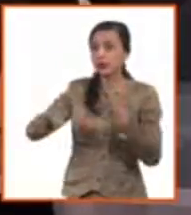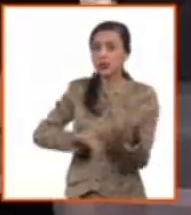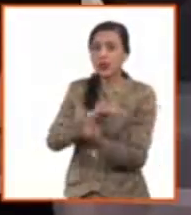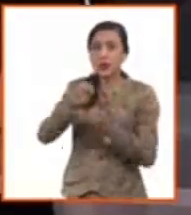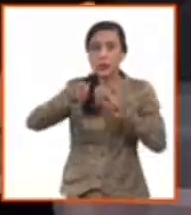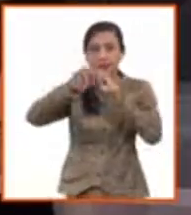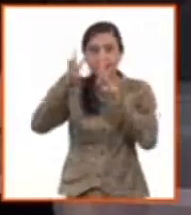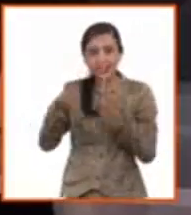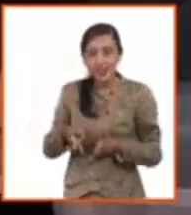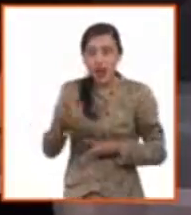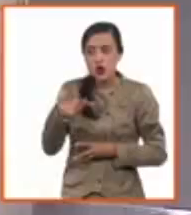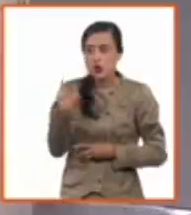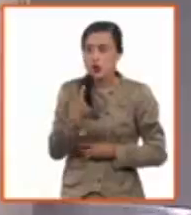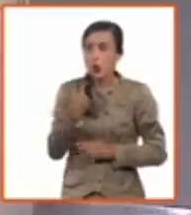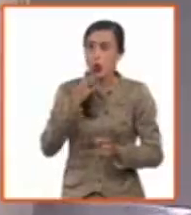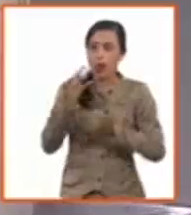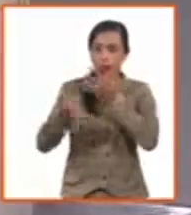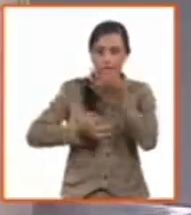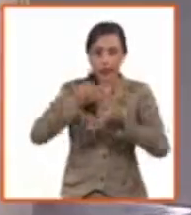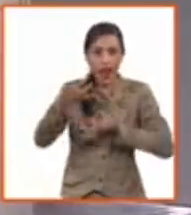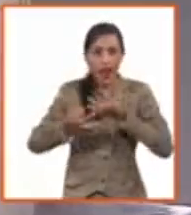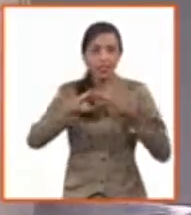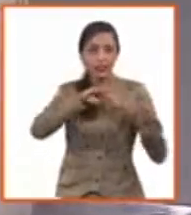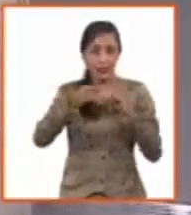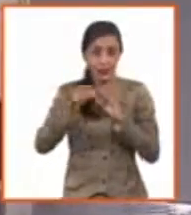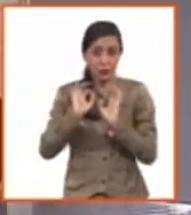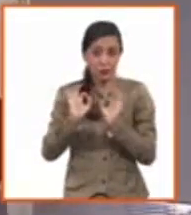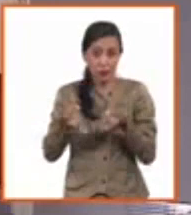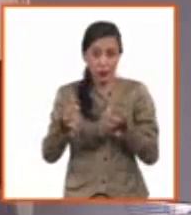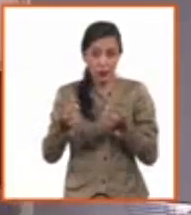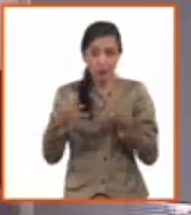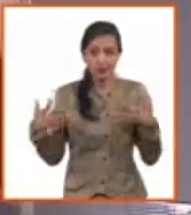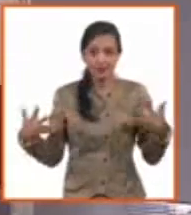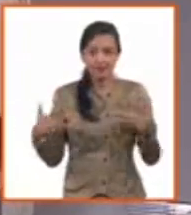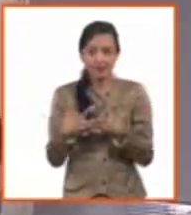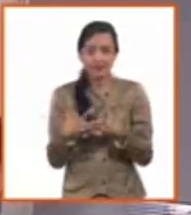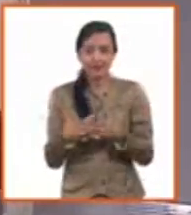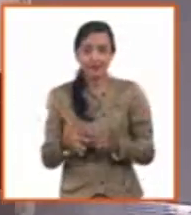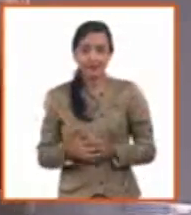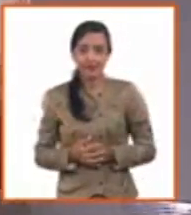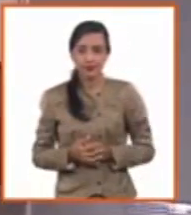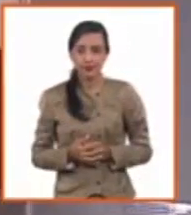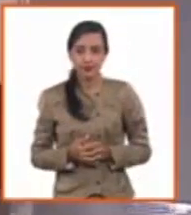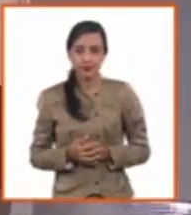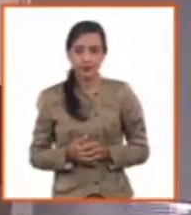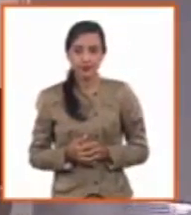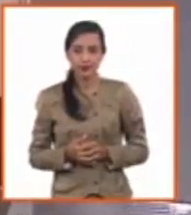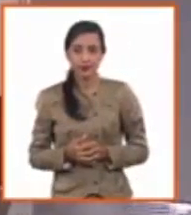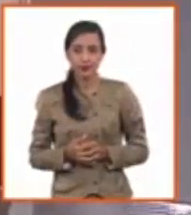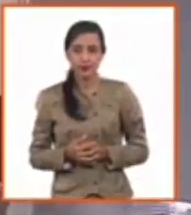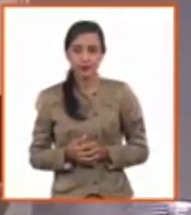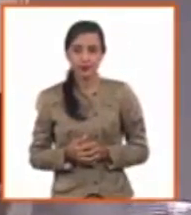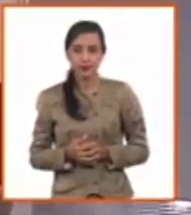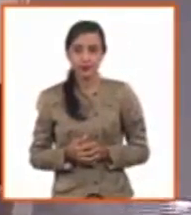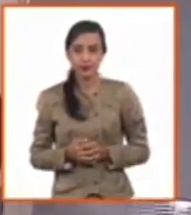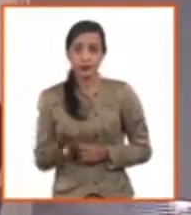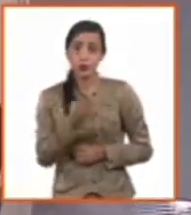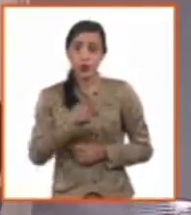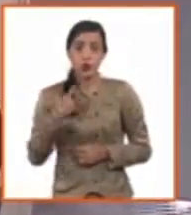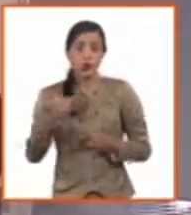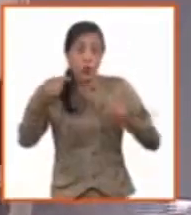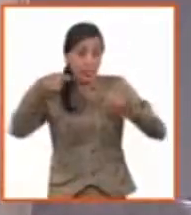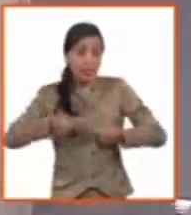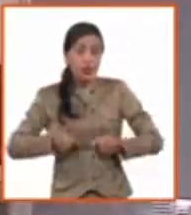los que estamos ahora hablando avocado haciendo asimismo que nunca estuvimos tan acertado en esta